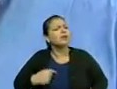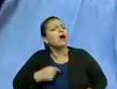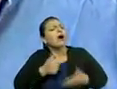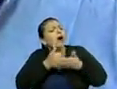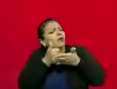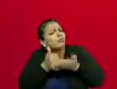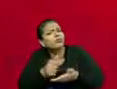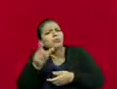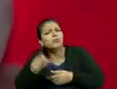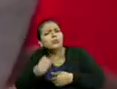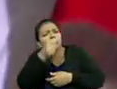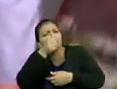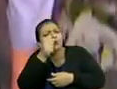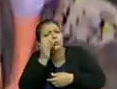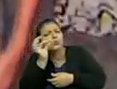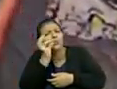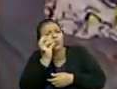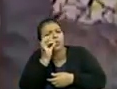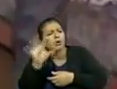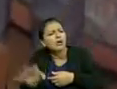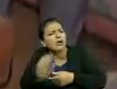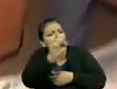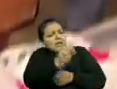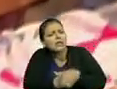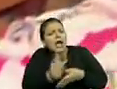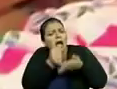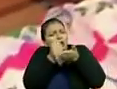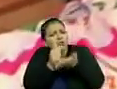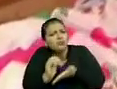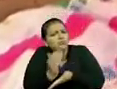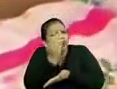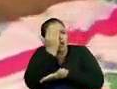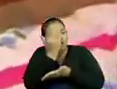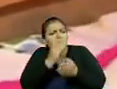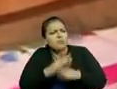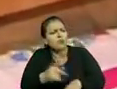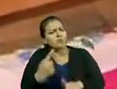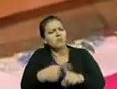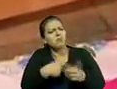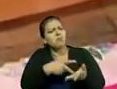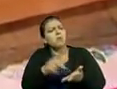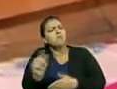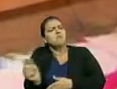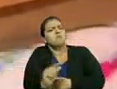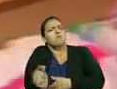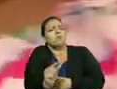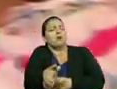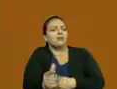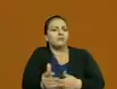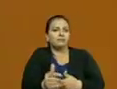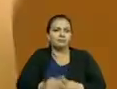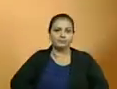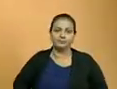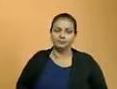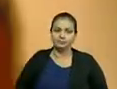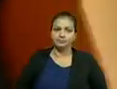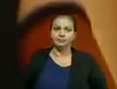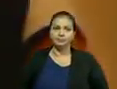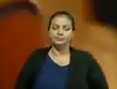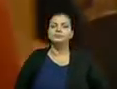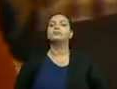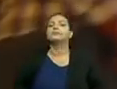uno. El intendente de policía junto con funcionarios de la Agencia de Aseguramiento de Calidad de los Servicios de Salud, ACES, recorrieron este